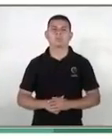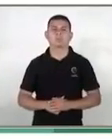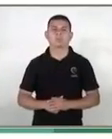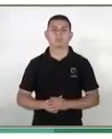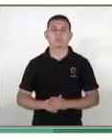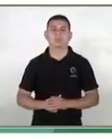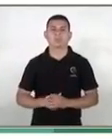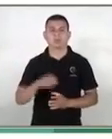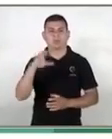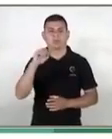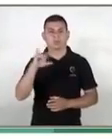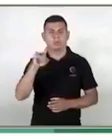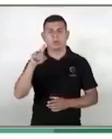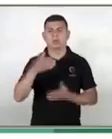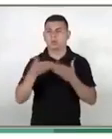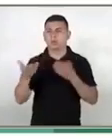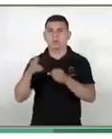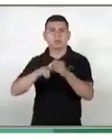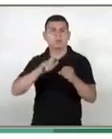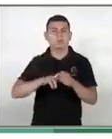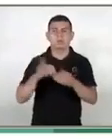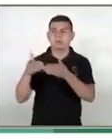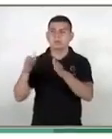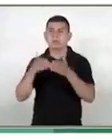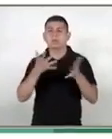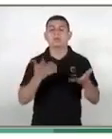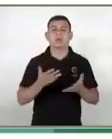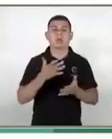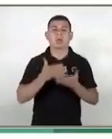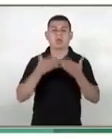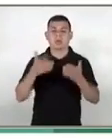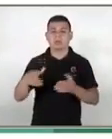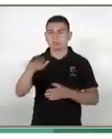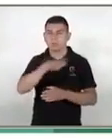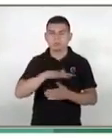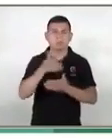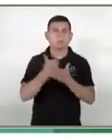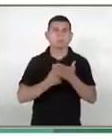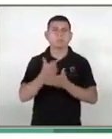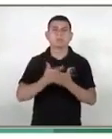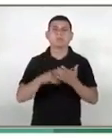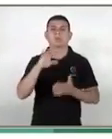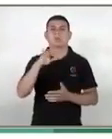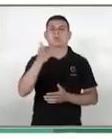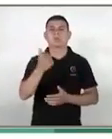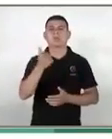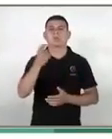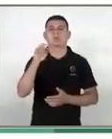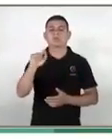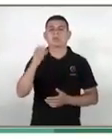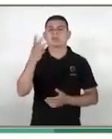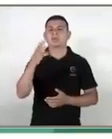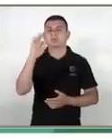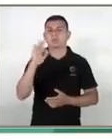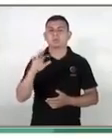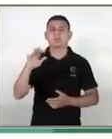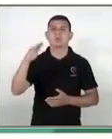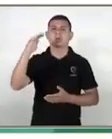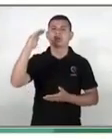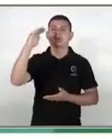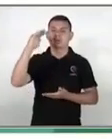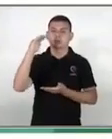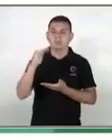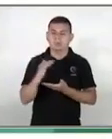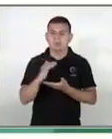específicamente para COVID a esta jornada, de manera global, contabilizamos 46.3% distribuido de la